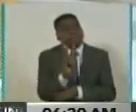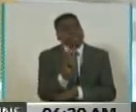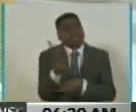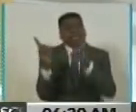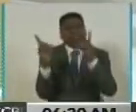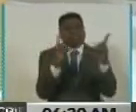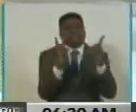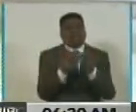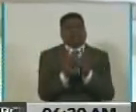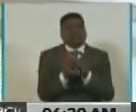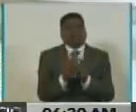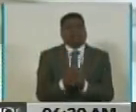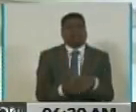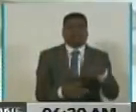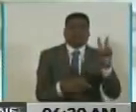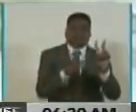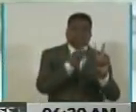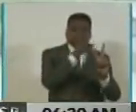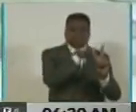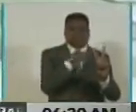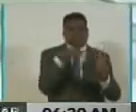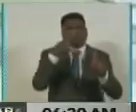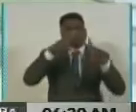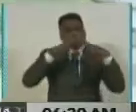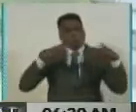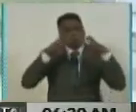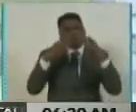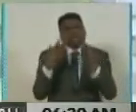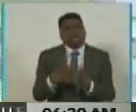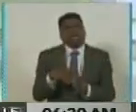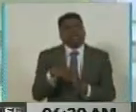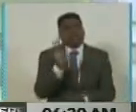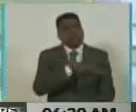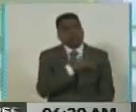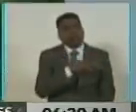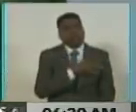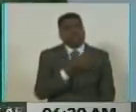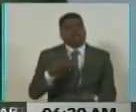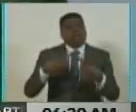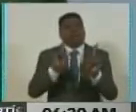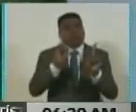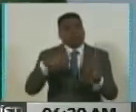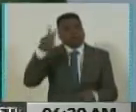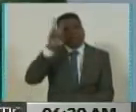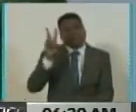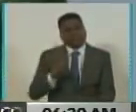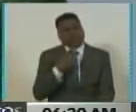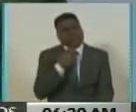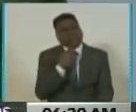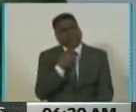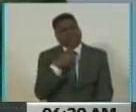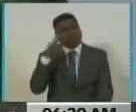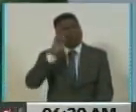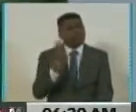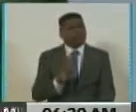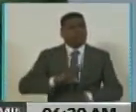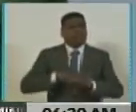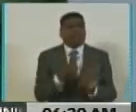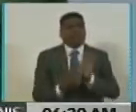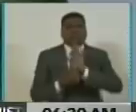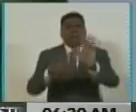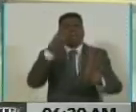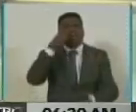haces estabas poniendo dos posturas, haces un análisis como analista, como sociólogo, sí, claro, analista de los medios, pero ahora como venezolana, porque quizás es el reflejo de todo el pueblo, claro,